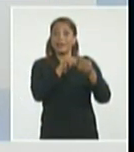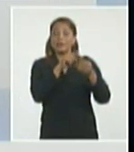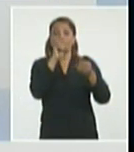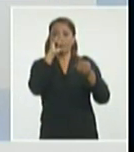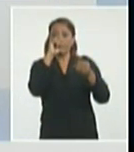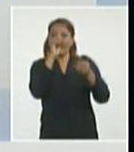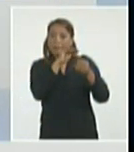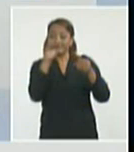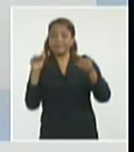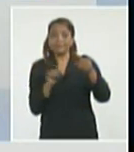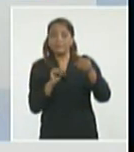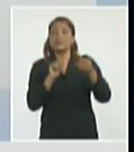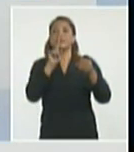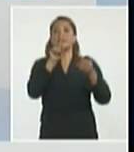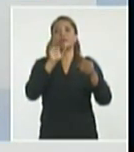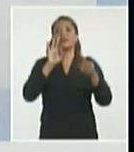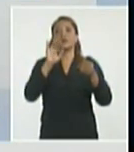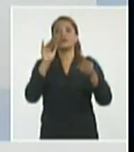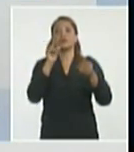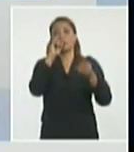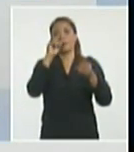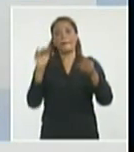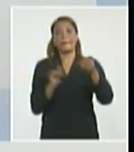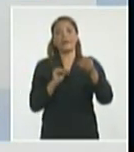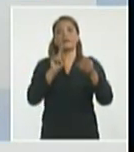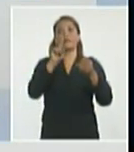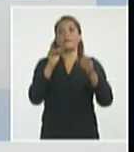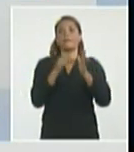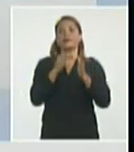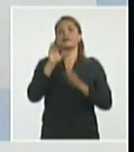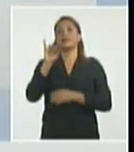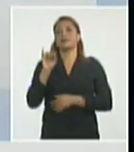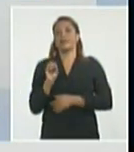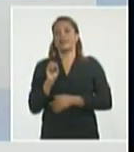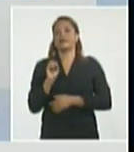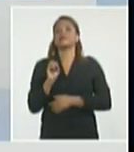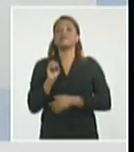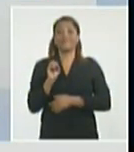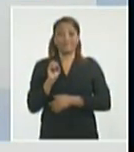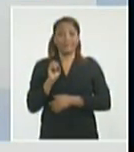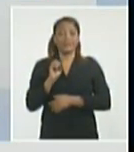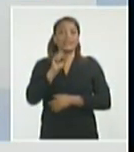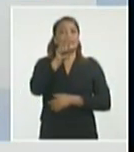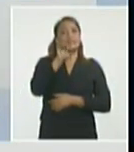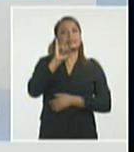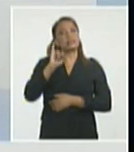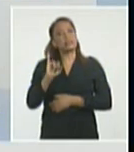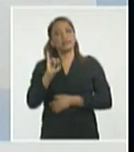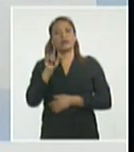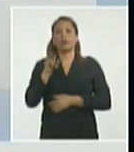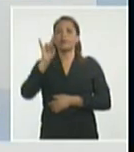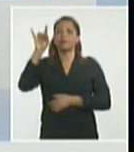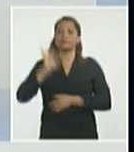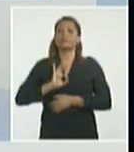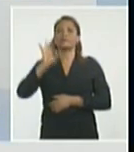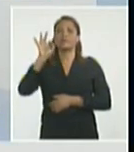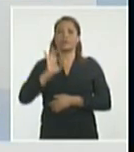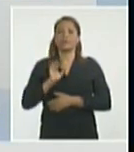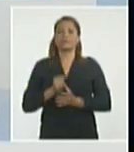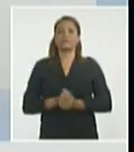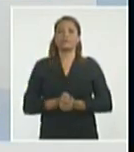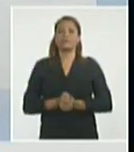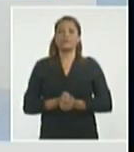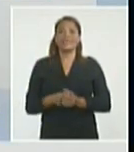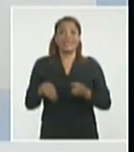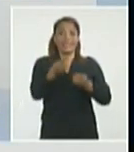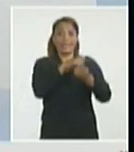pediátricas, 18 años y menos, 1.060. Estamos hablando del 16,9%. Y dentro de